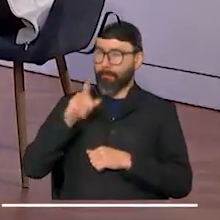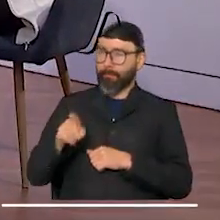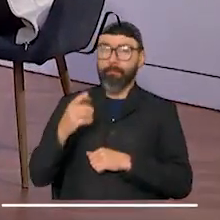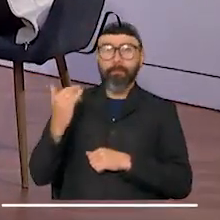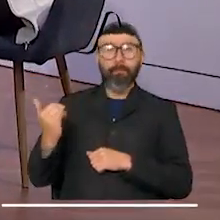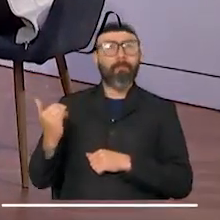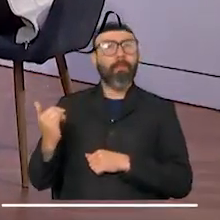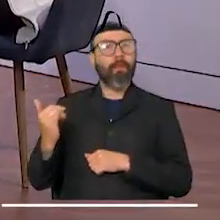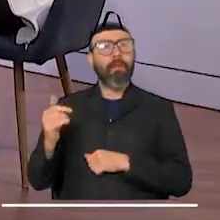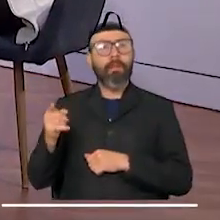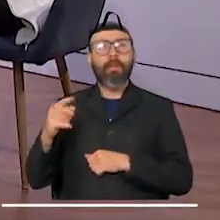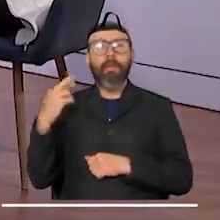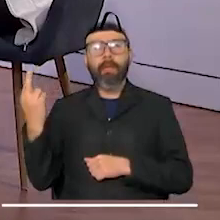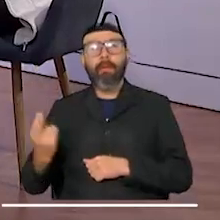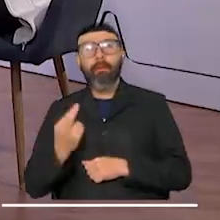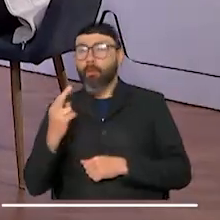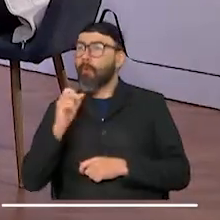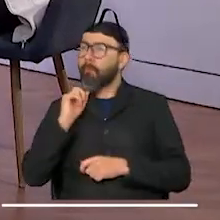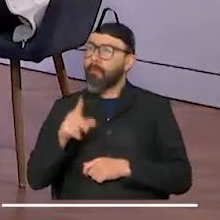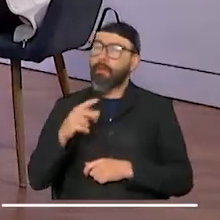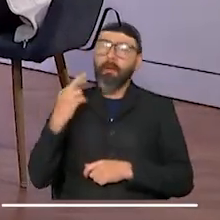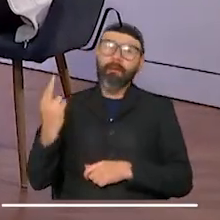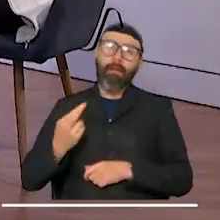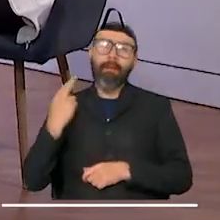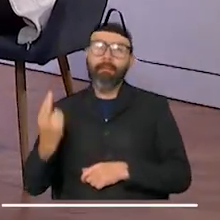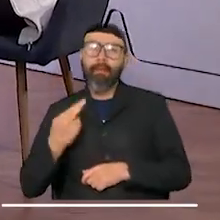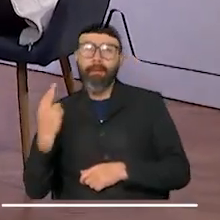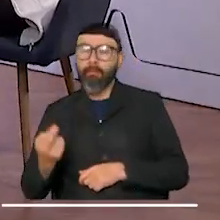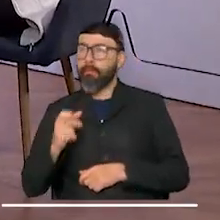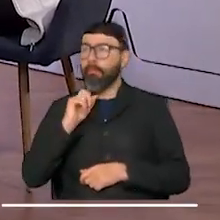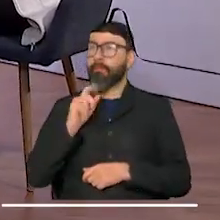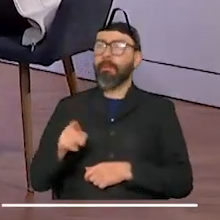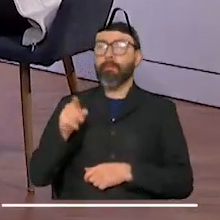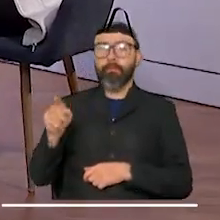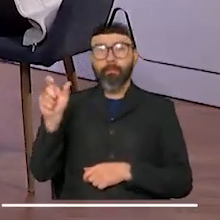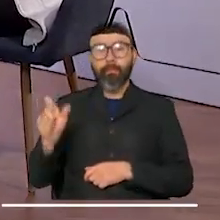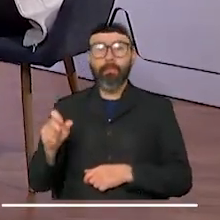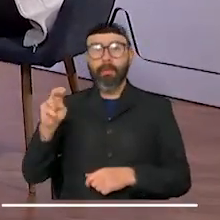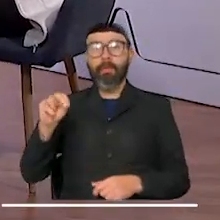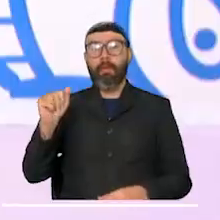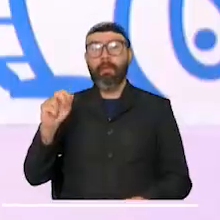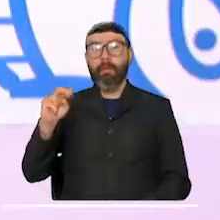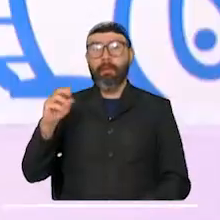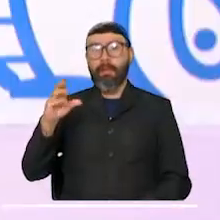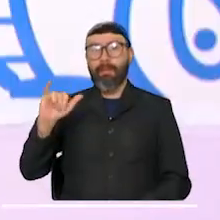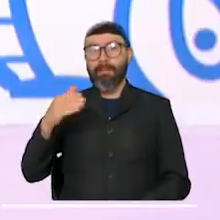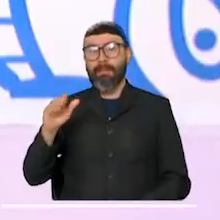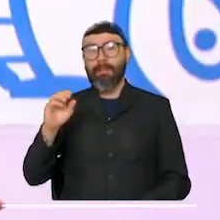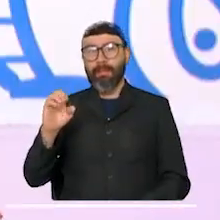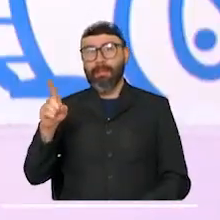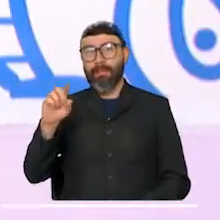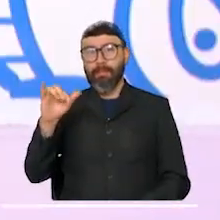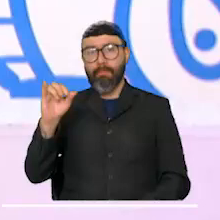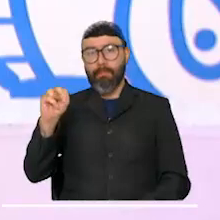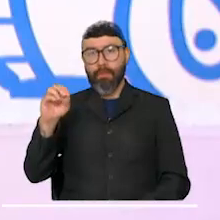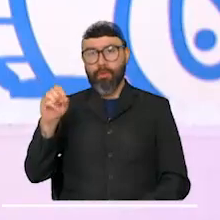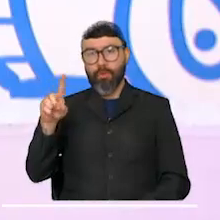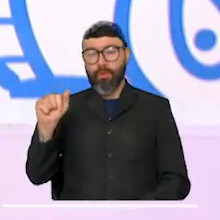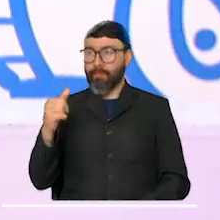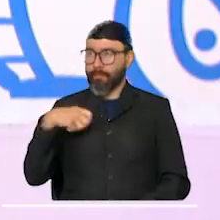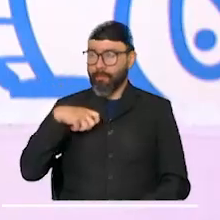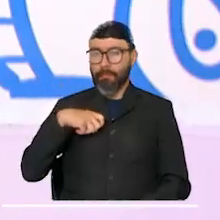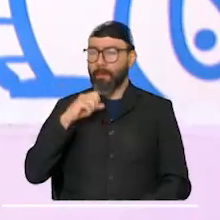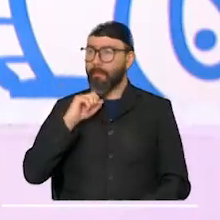escribe repetió la pregunta muchas veces Entonces yo creo que Nancy Espinoza tiene mucho corazón esta situación yo doctora